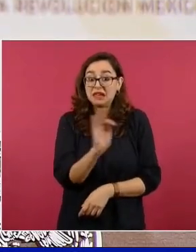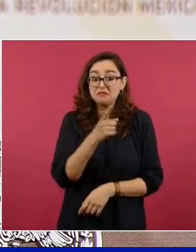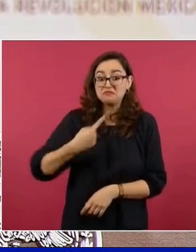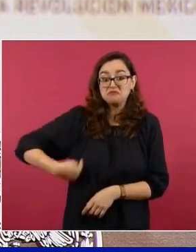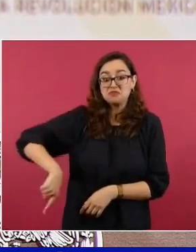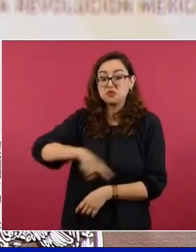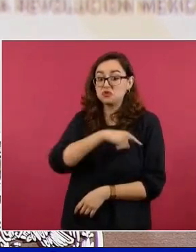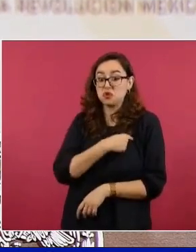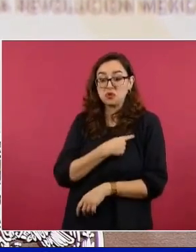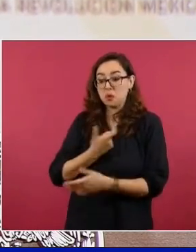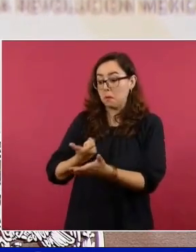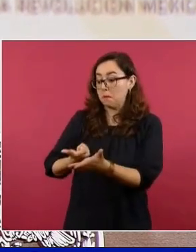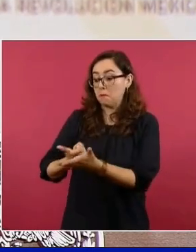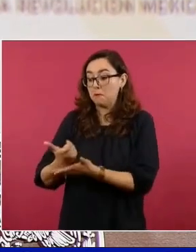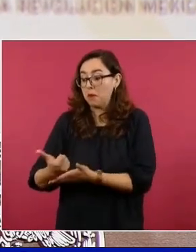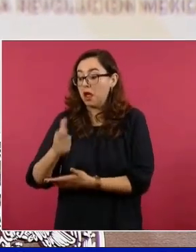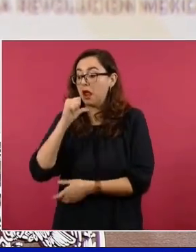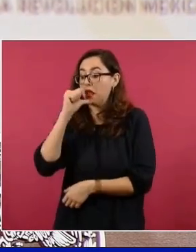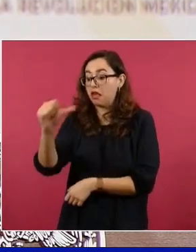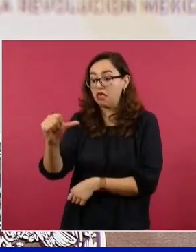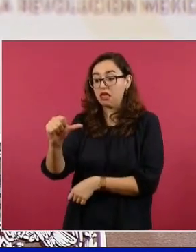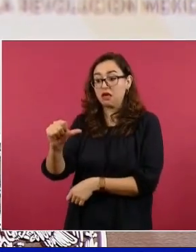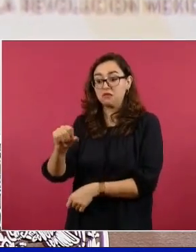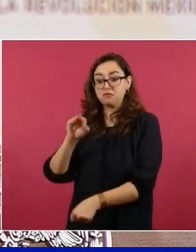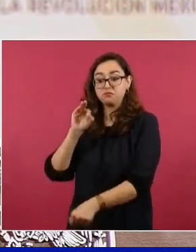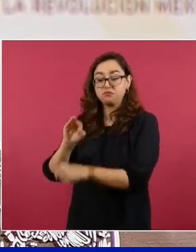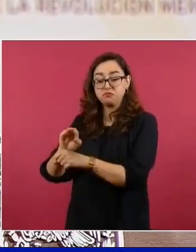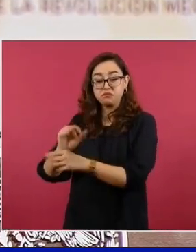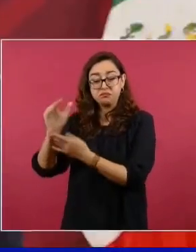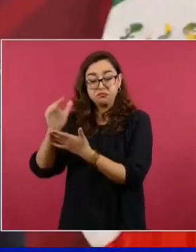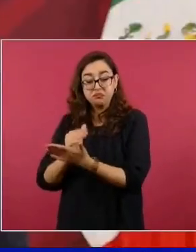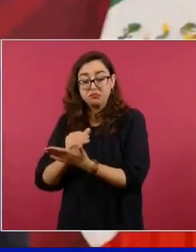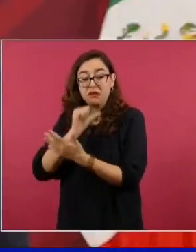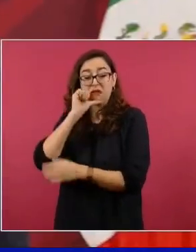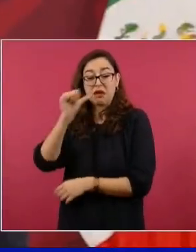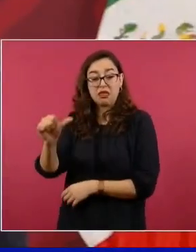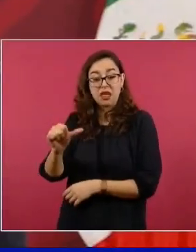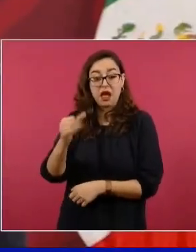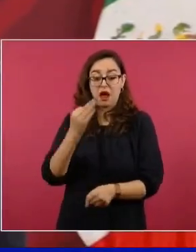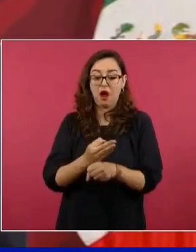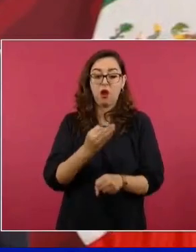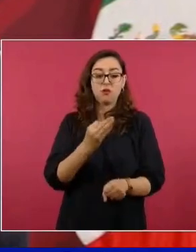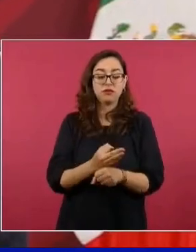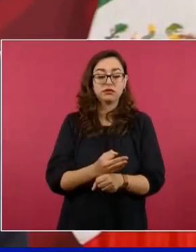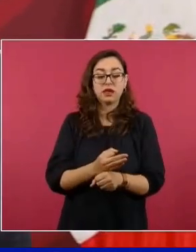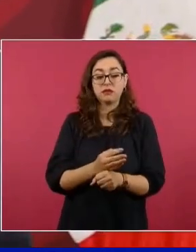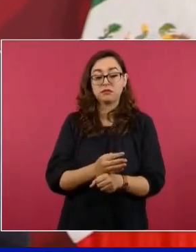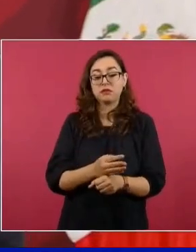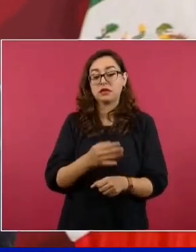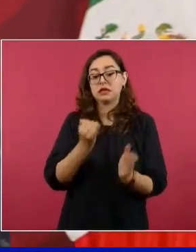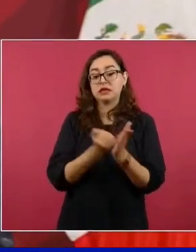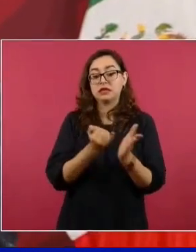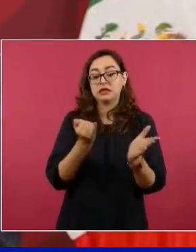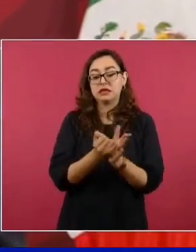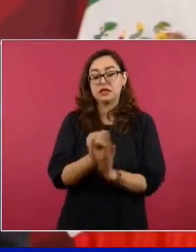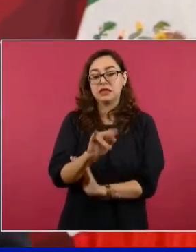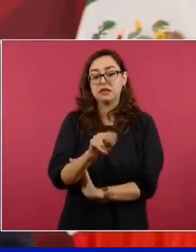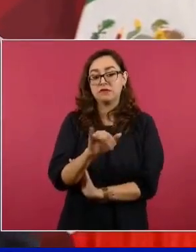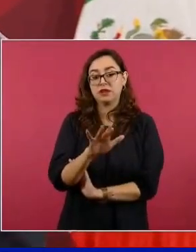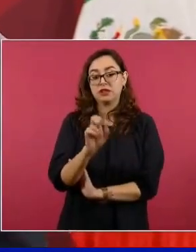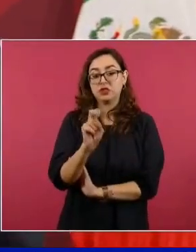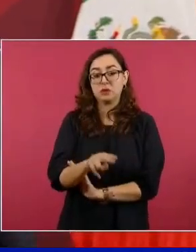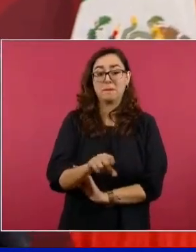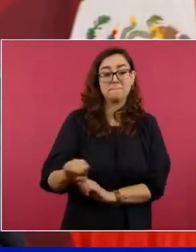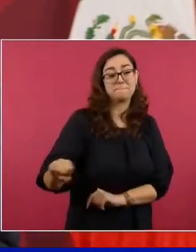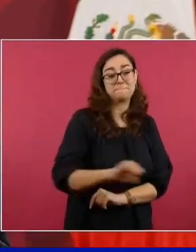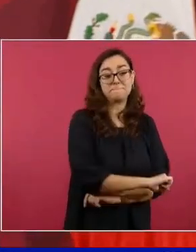y le hubiese pegado muchísimo al ingreso popular, porque todos sabemos, o sea, no hace